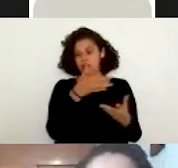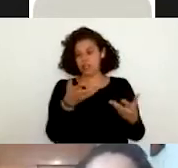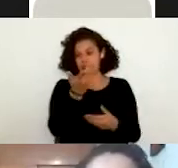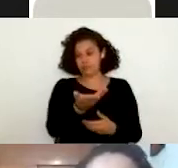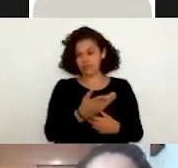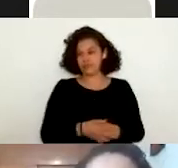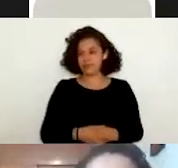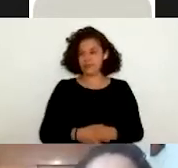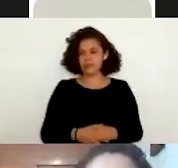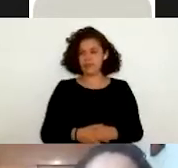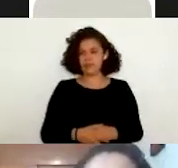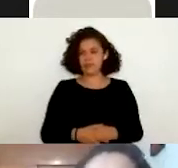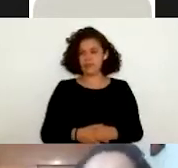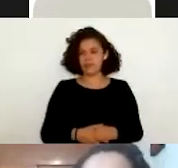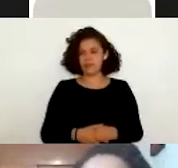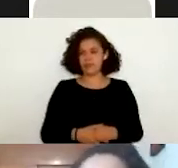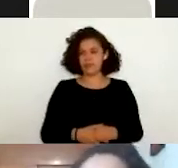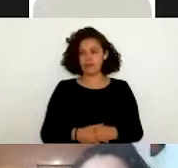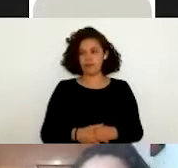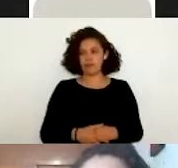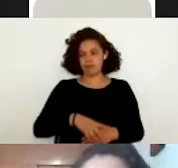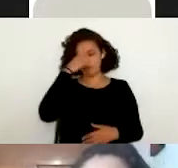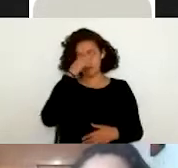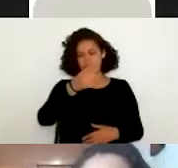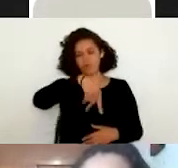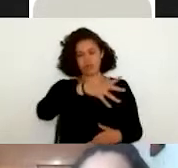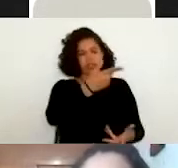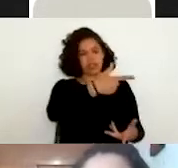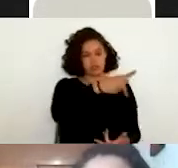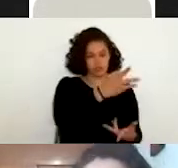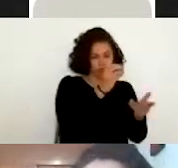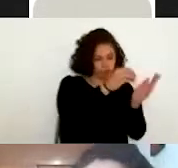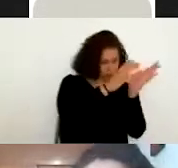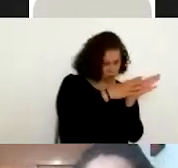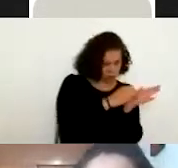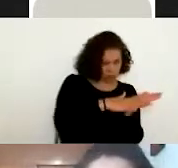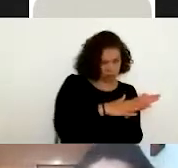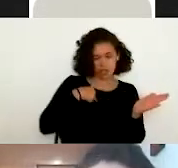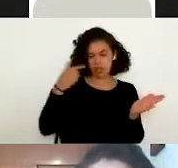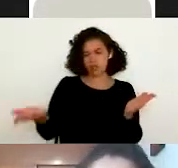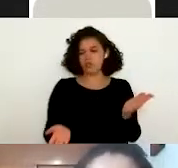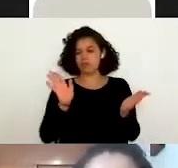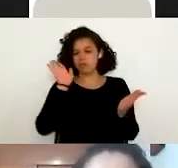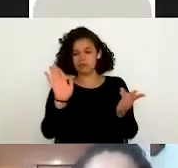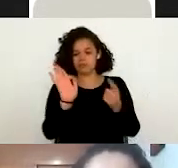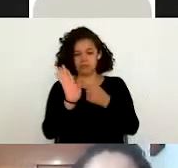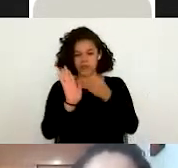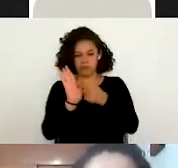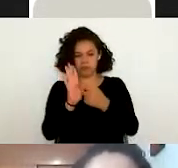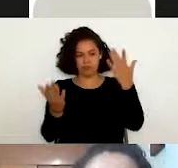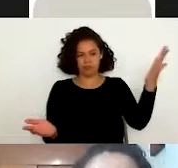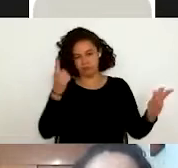que podamos ir comparando qué es lo que ustedes tienen con lo que yo les presento.